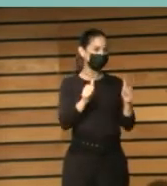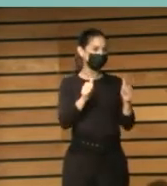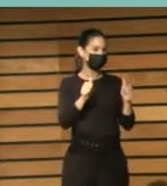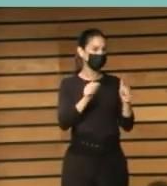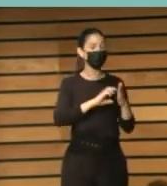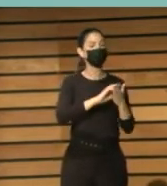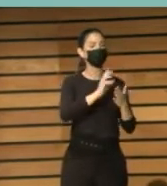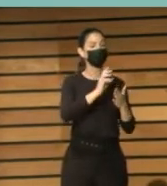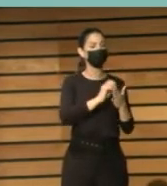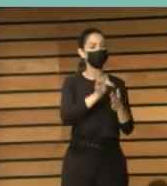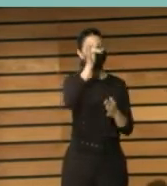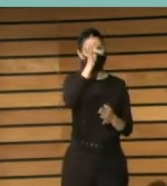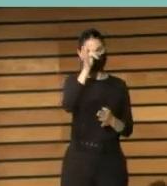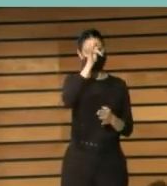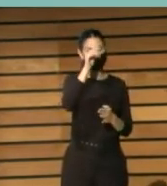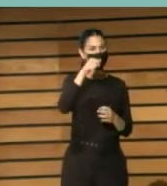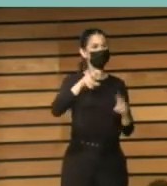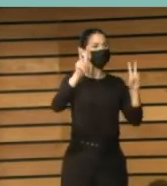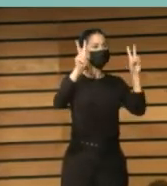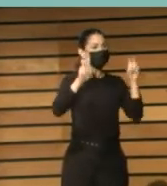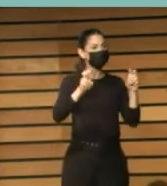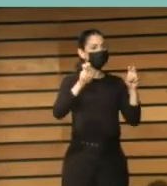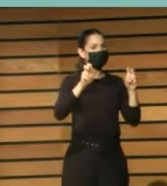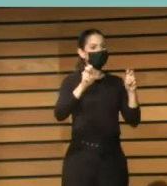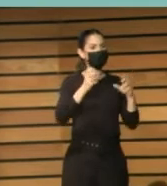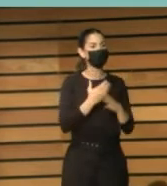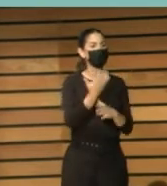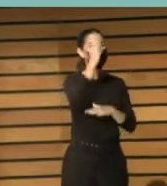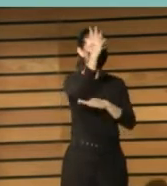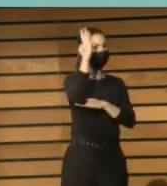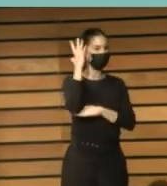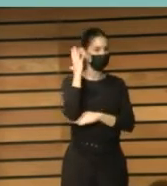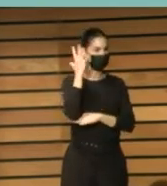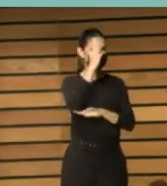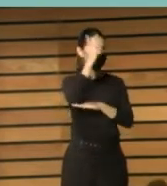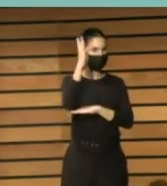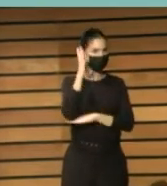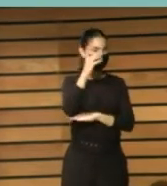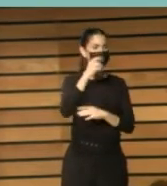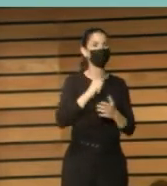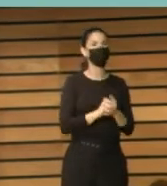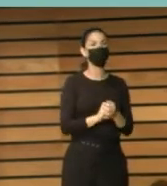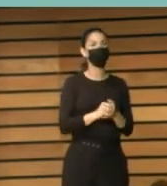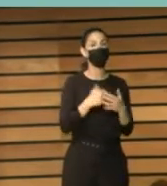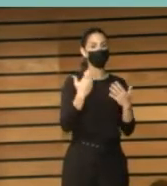del Amazonas. Y en realidad decía lo mismo